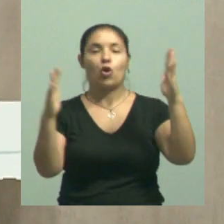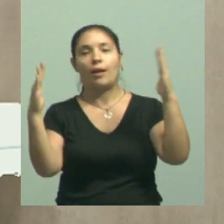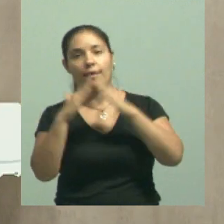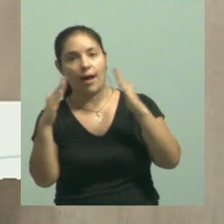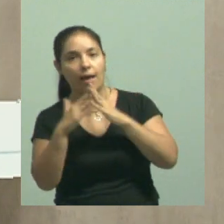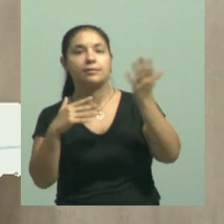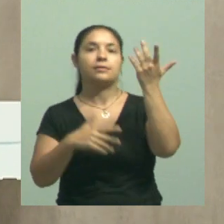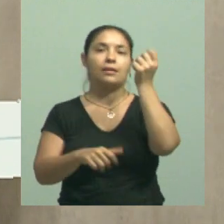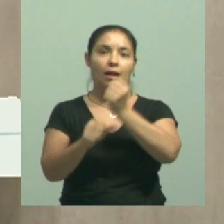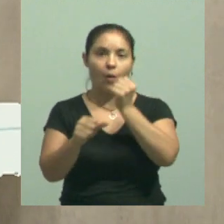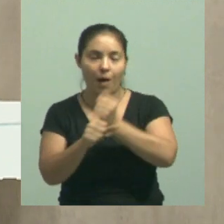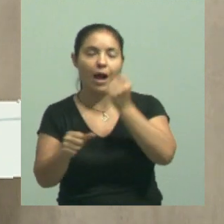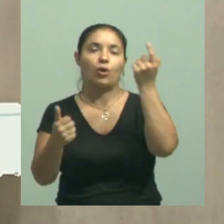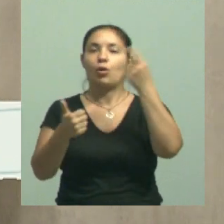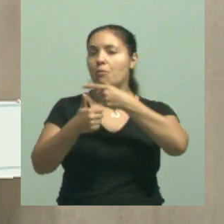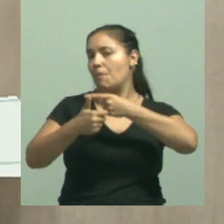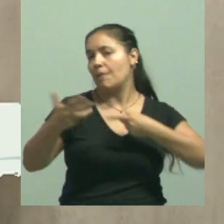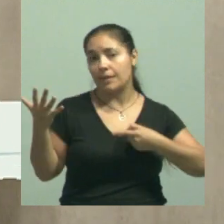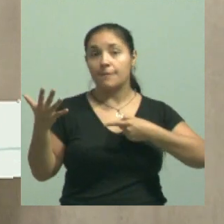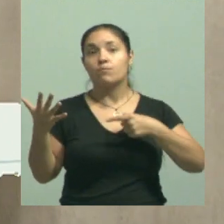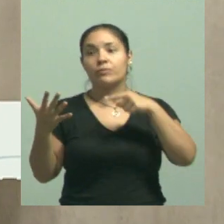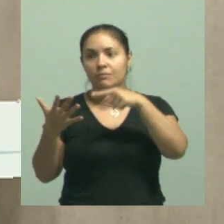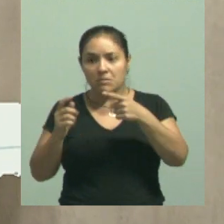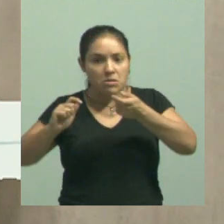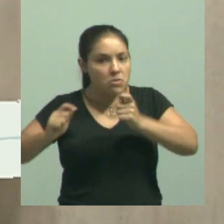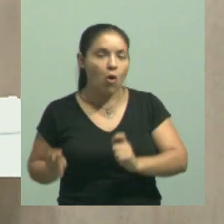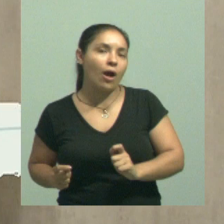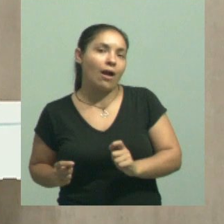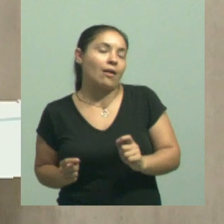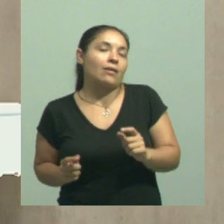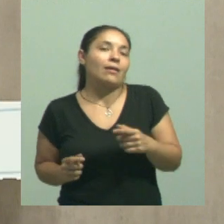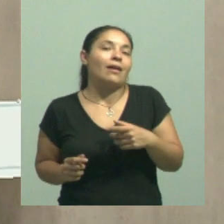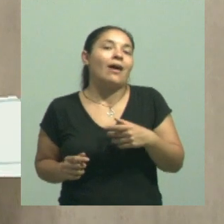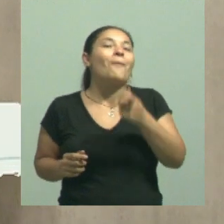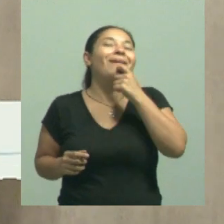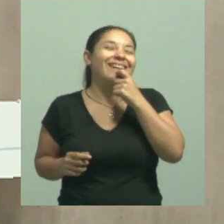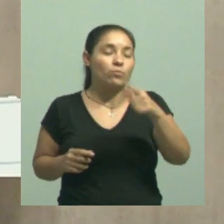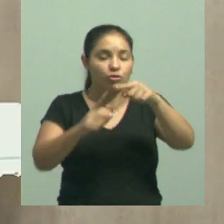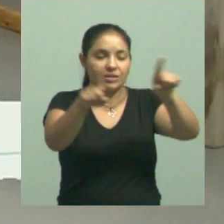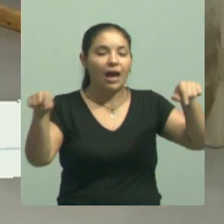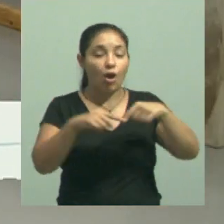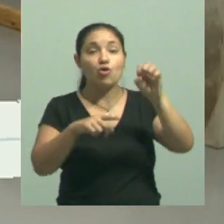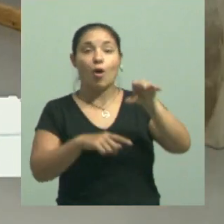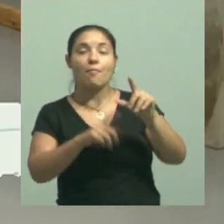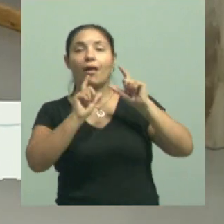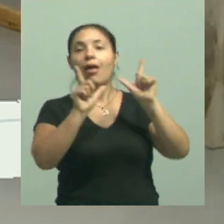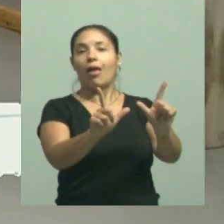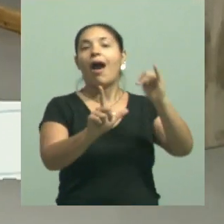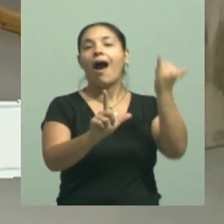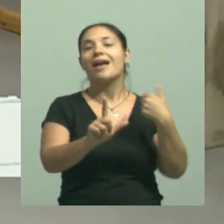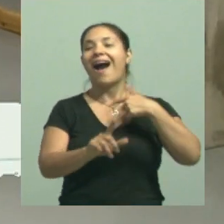ámbito laboral, en el ámbito... Esa situación no cambia por el nombre de un salón, ¿no? Tal cual. El nombre de un salón